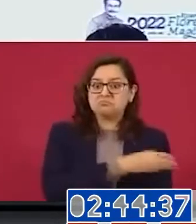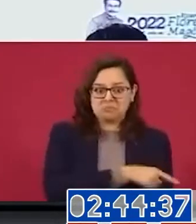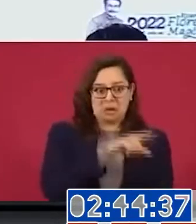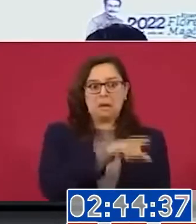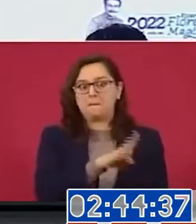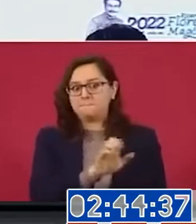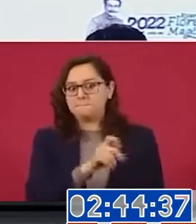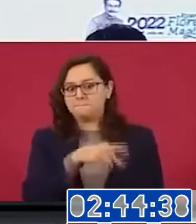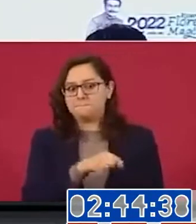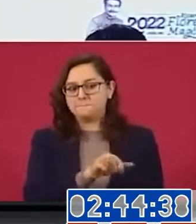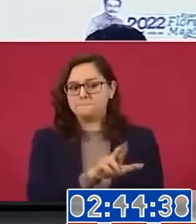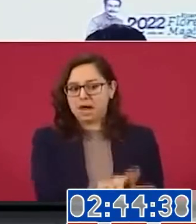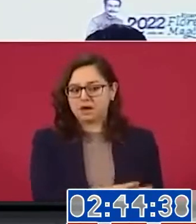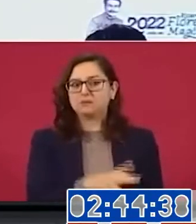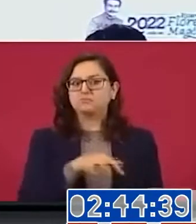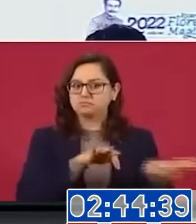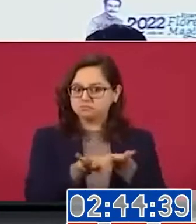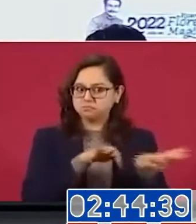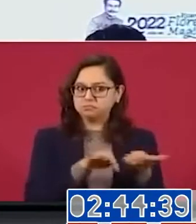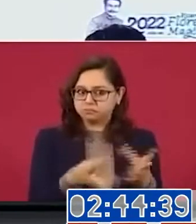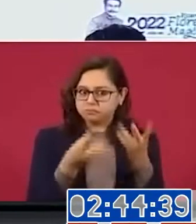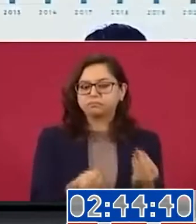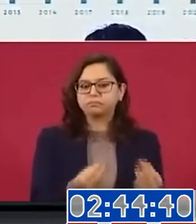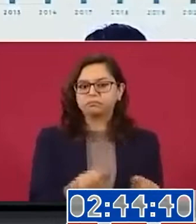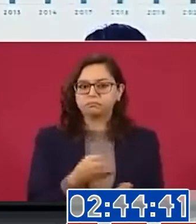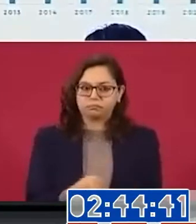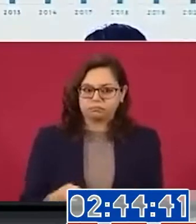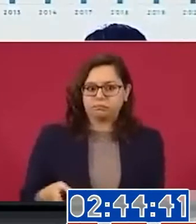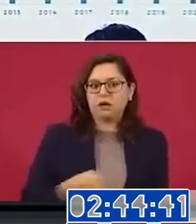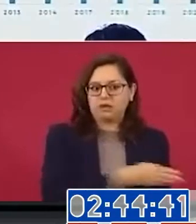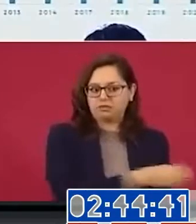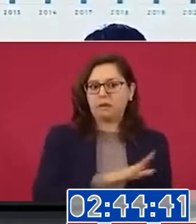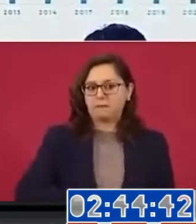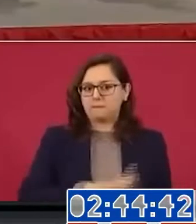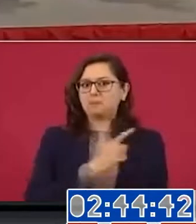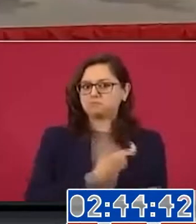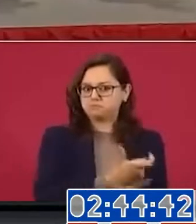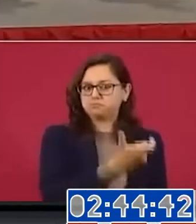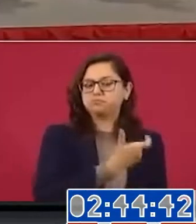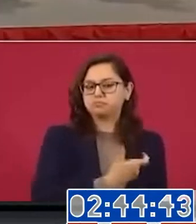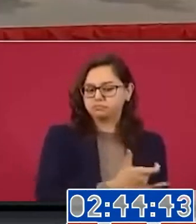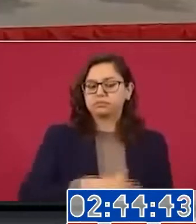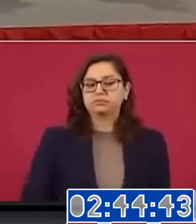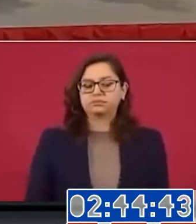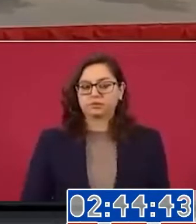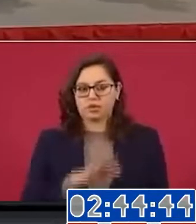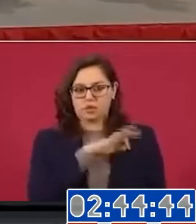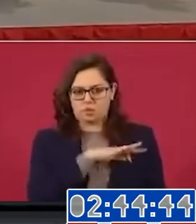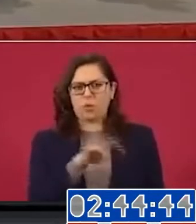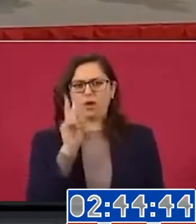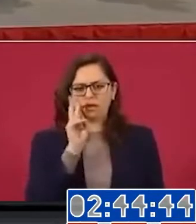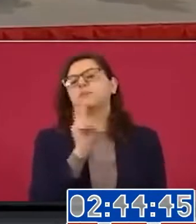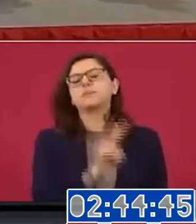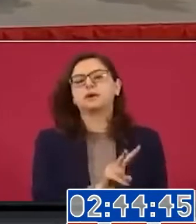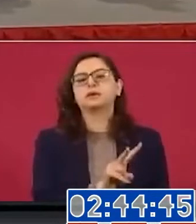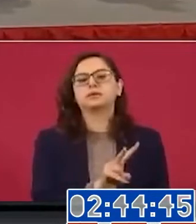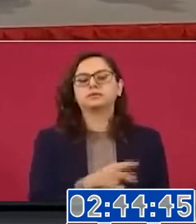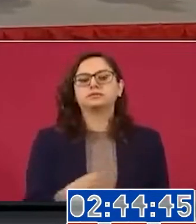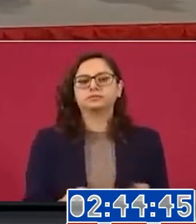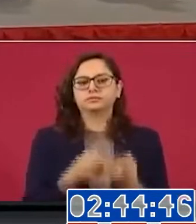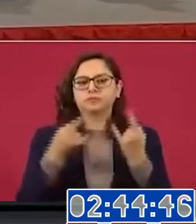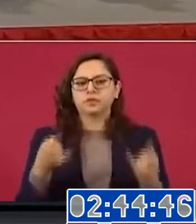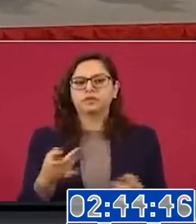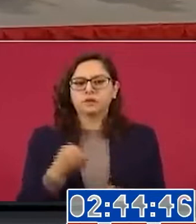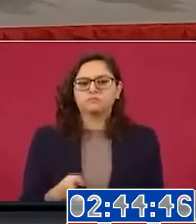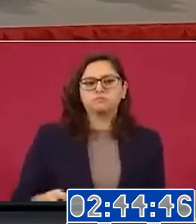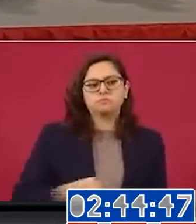a lo largo de los días, lo que se ha venido demostrando es, uno, que Kate Schilling sí era todavía directivo de Baker Hughes, lo fue